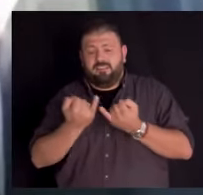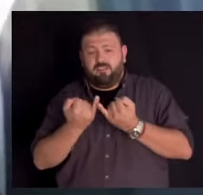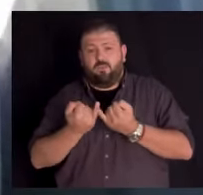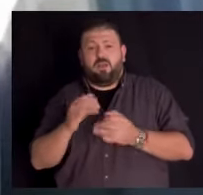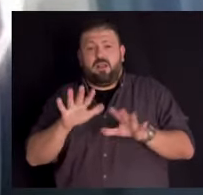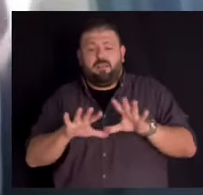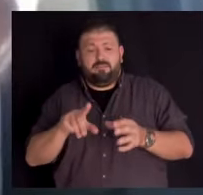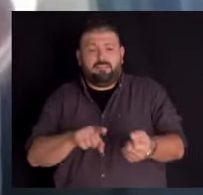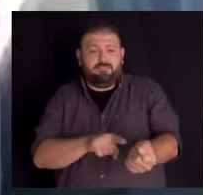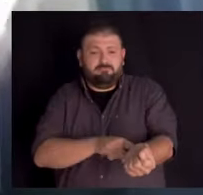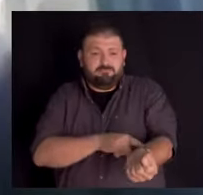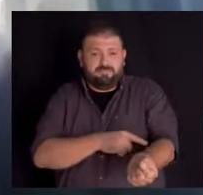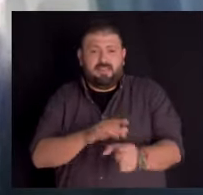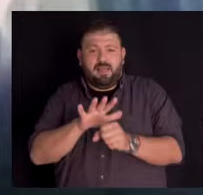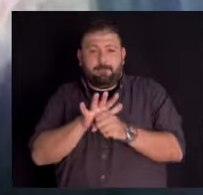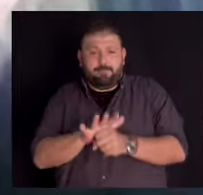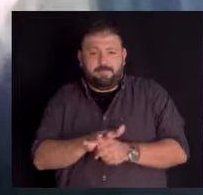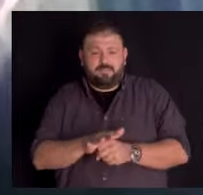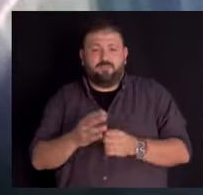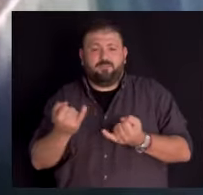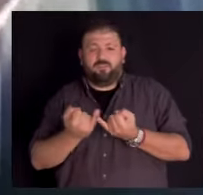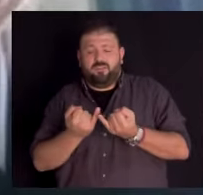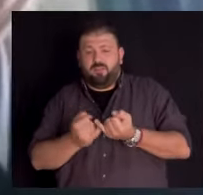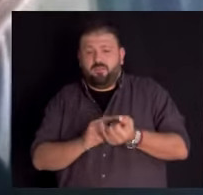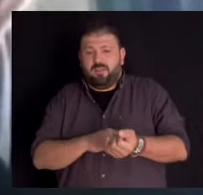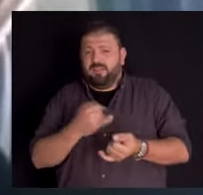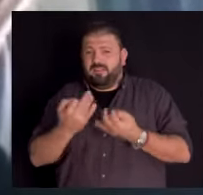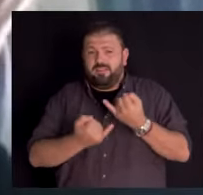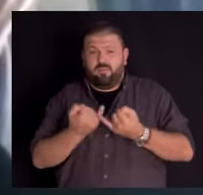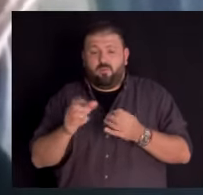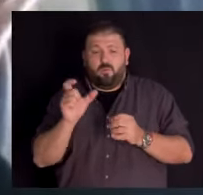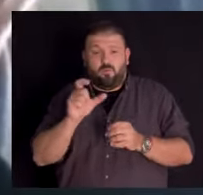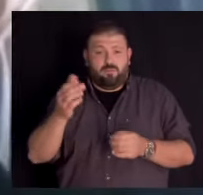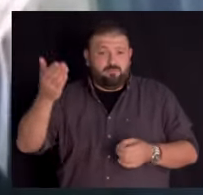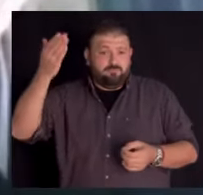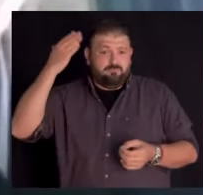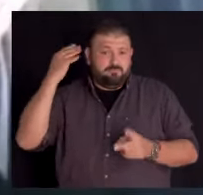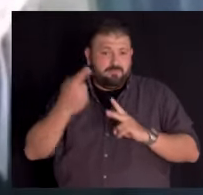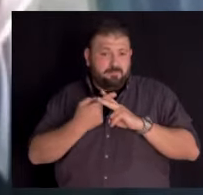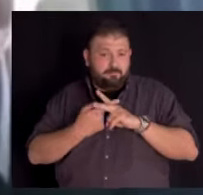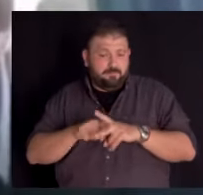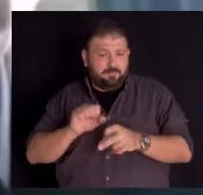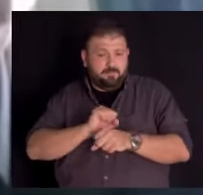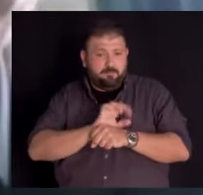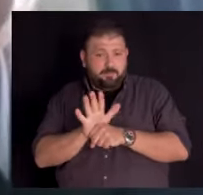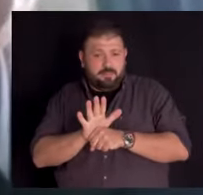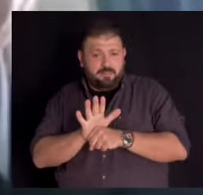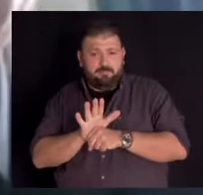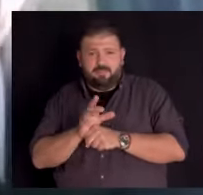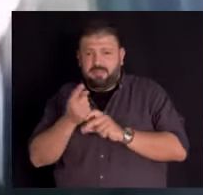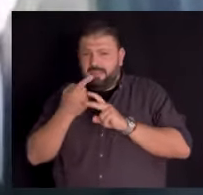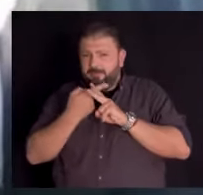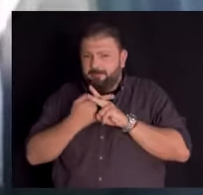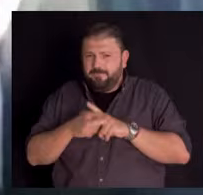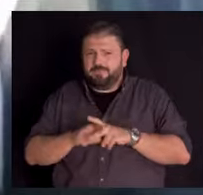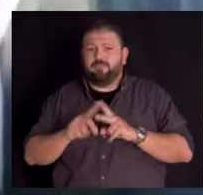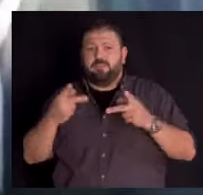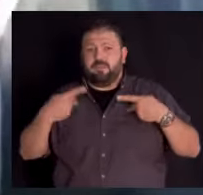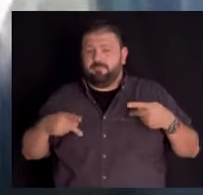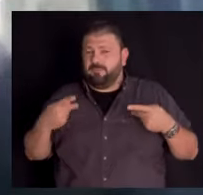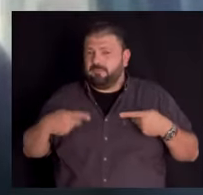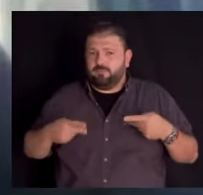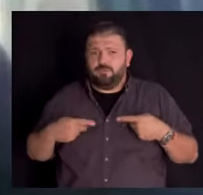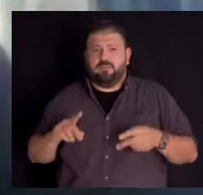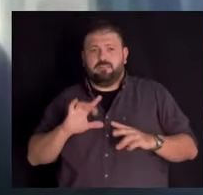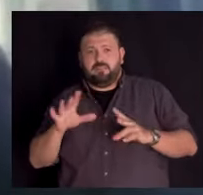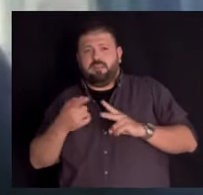niveles de glucosa. ¿Por qué cuando empezó la pandemia empezó que las personas más susceptibles eran